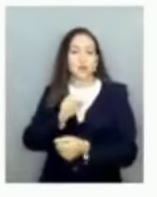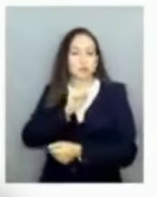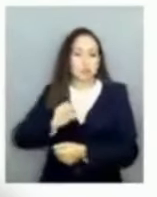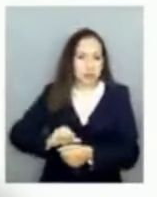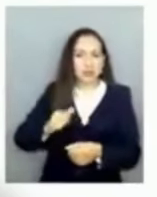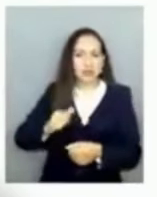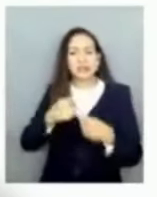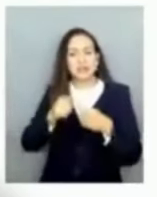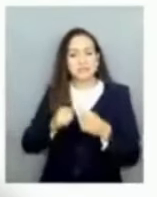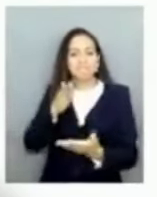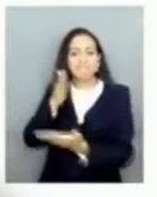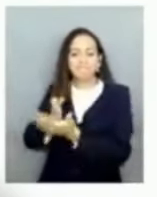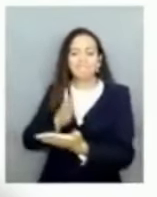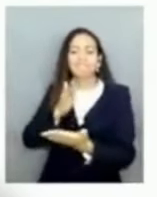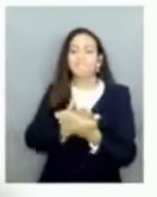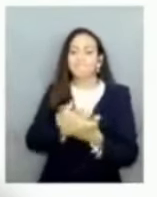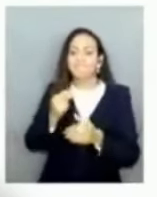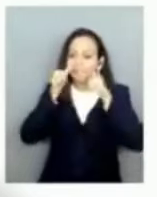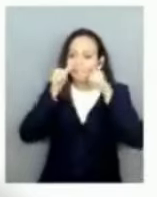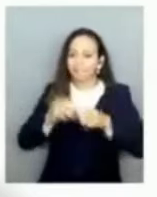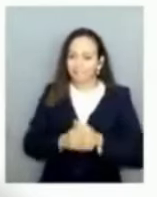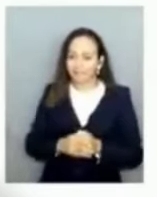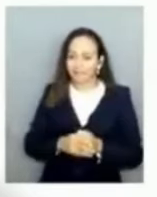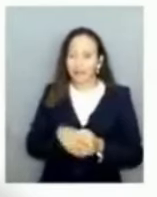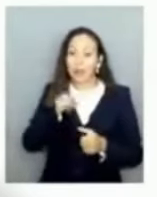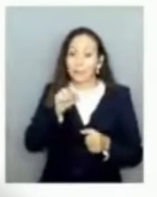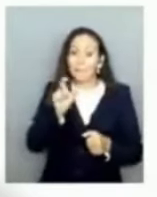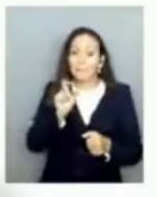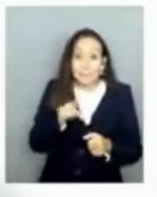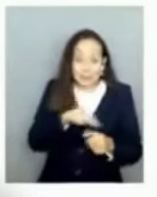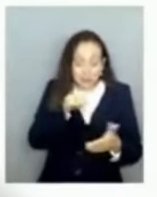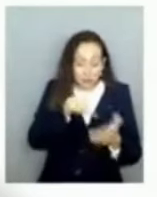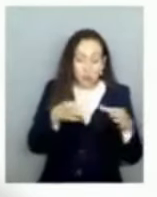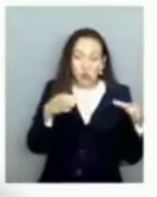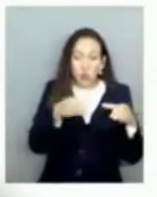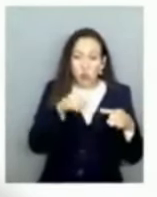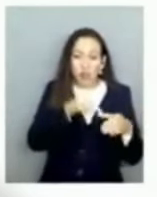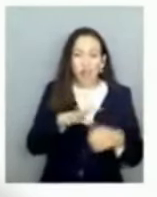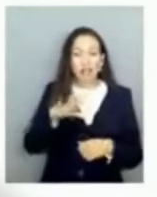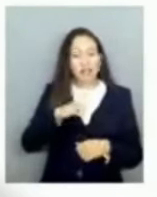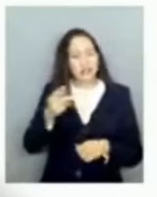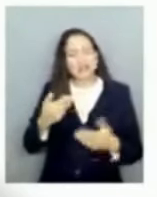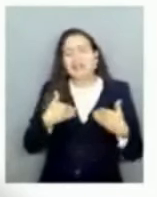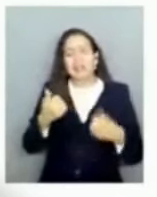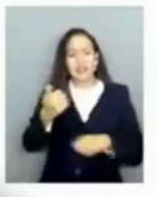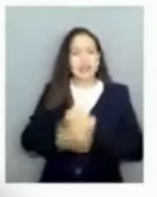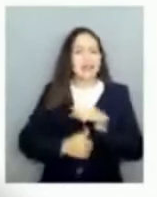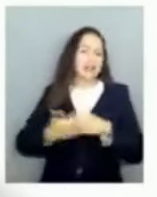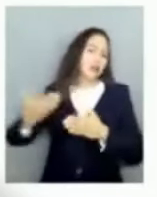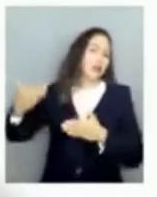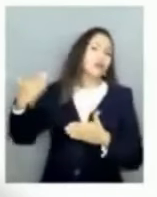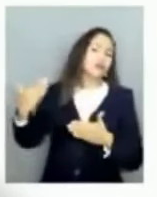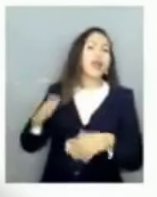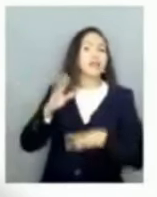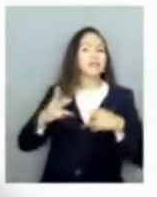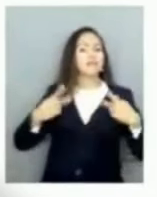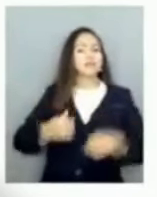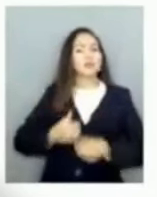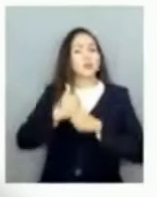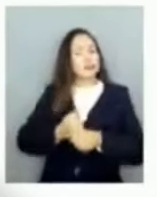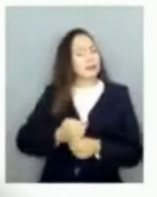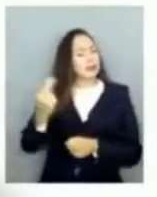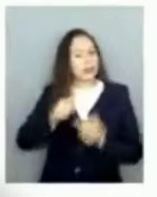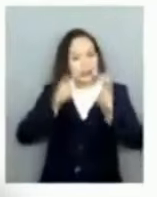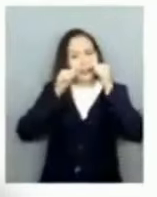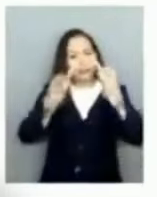entiendo que los problemas que comparto tienen decenas de años sin resolver una crisis urgente